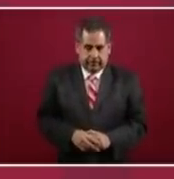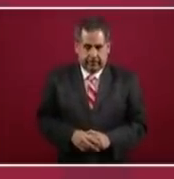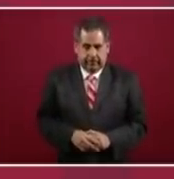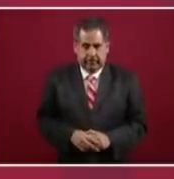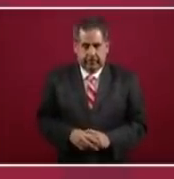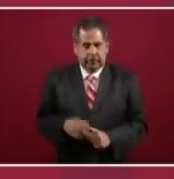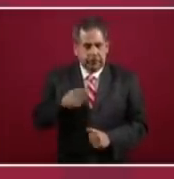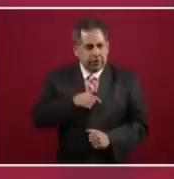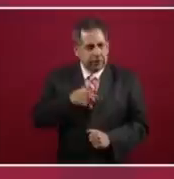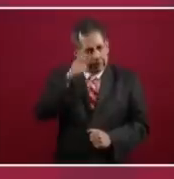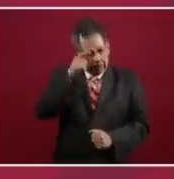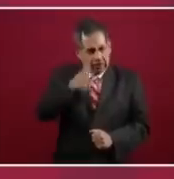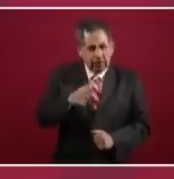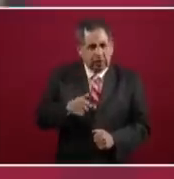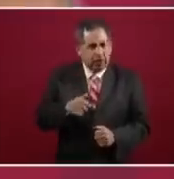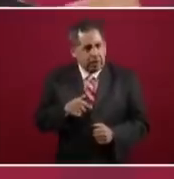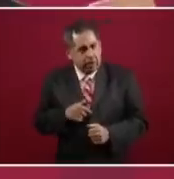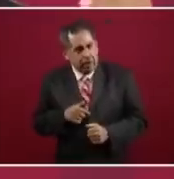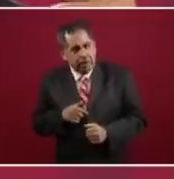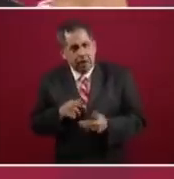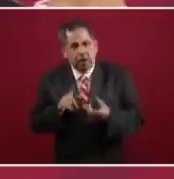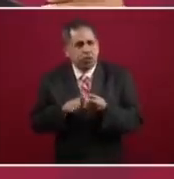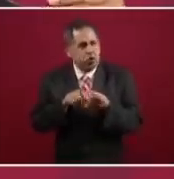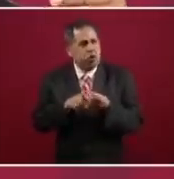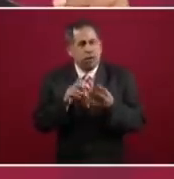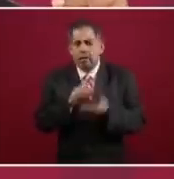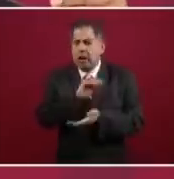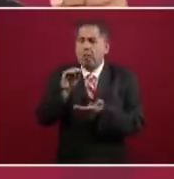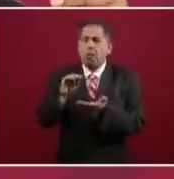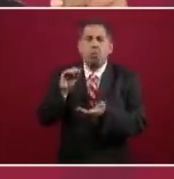me entero de donde iba a estar colocada